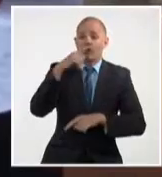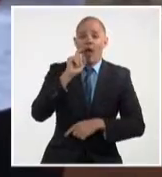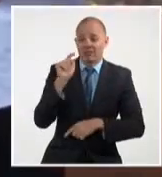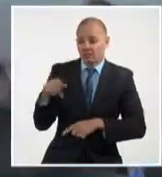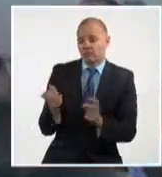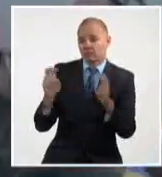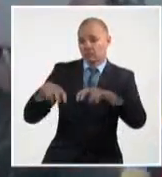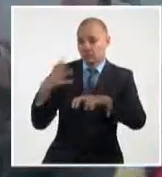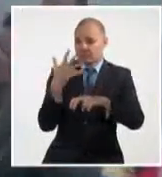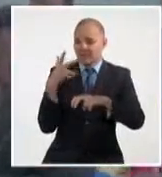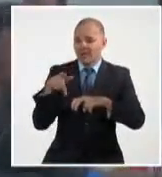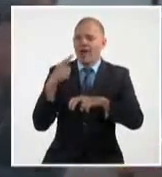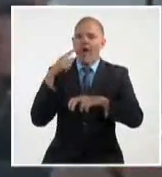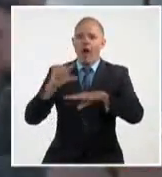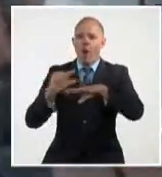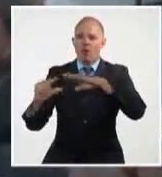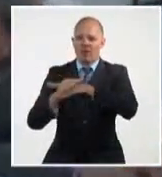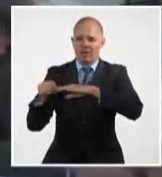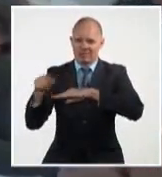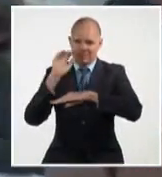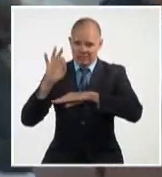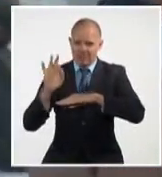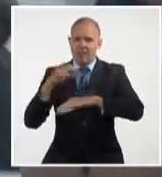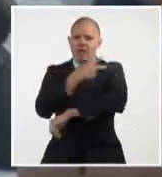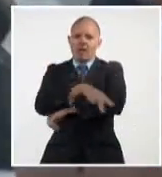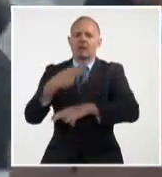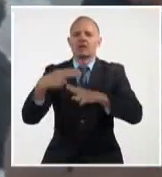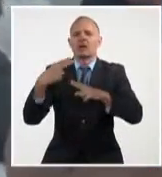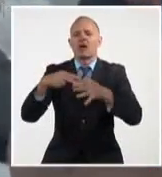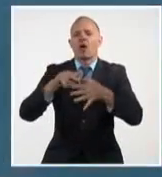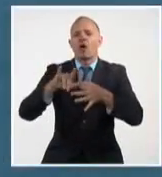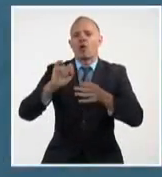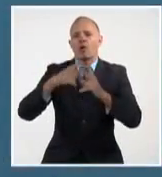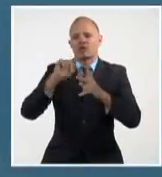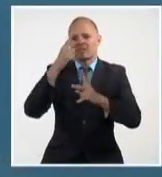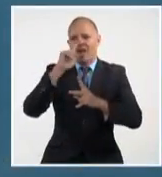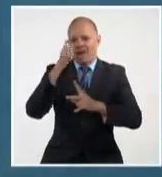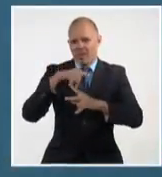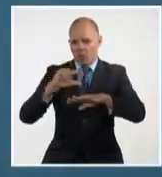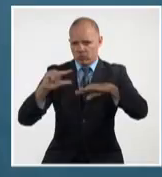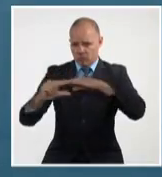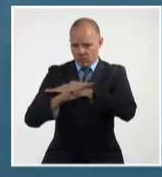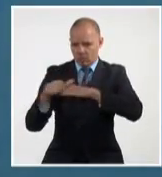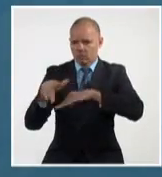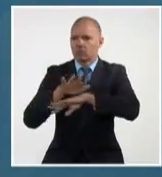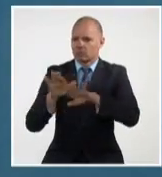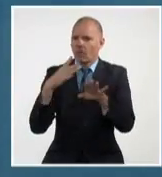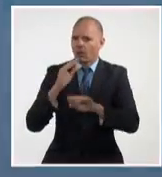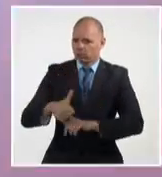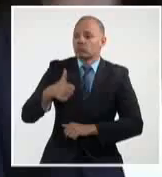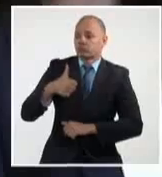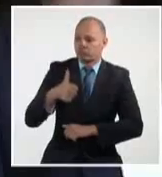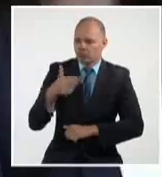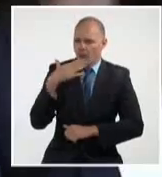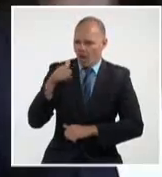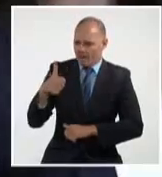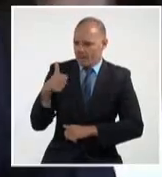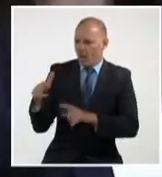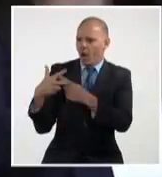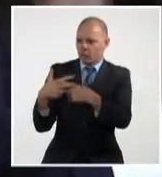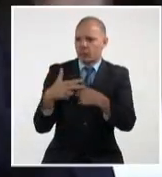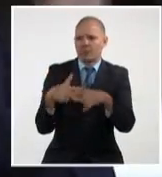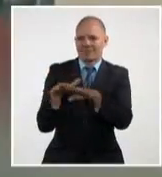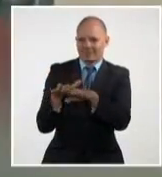el mandatario bolivariano en relación al Esequibo, un encuentro propiciado por líderes de la CELAC y la Comunidad del Caribe.